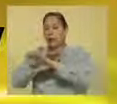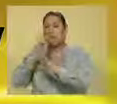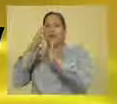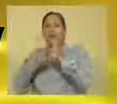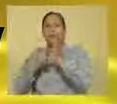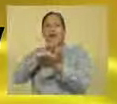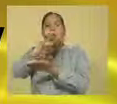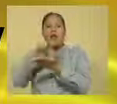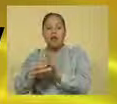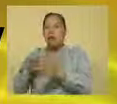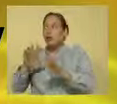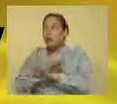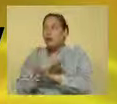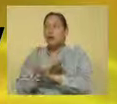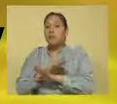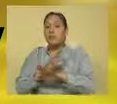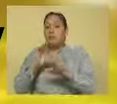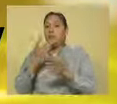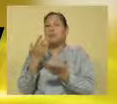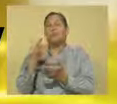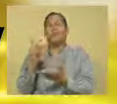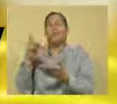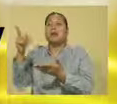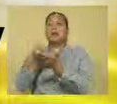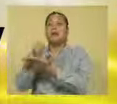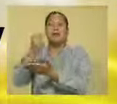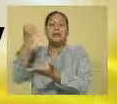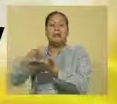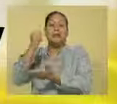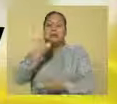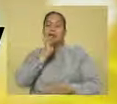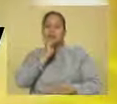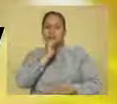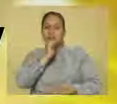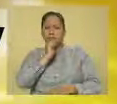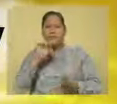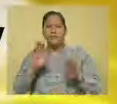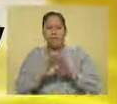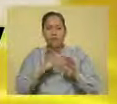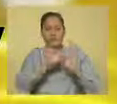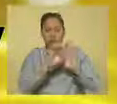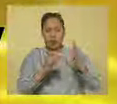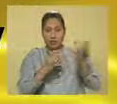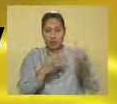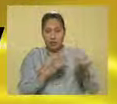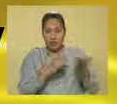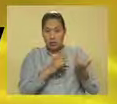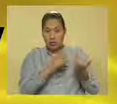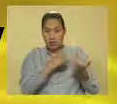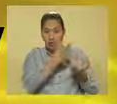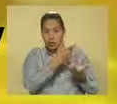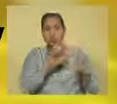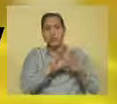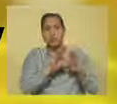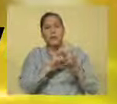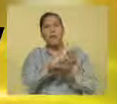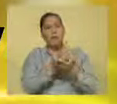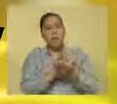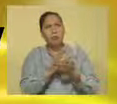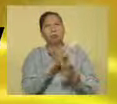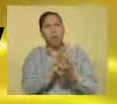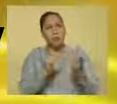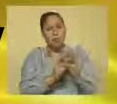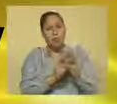movimiento económico. Si el plan de infraestructura puede generar licitaciones, proyectos, y